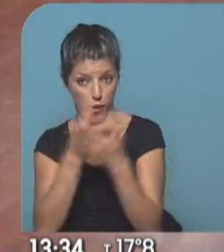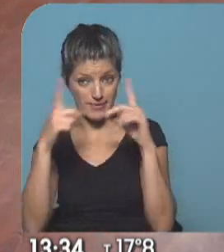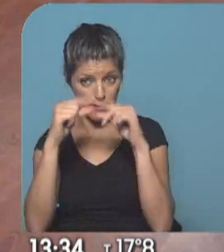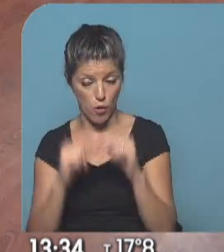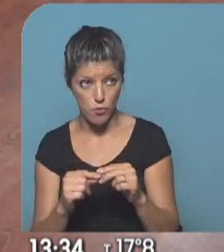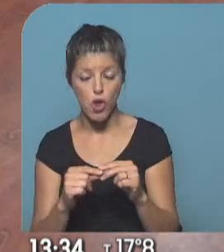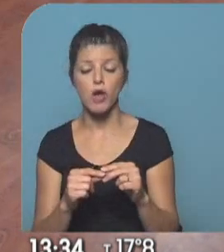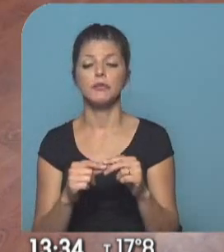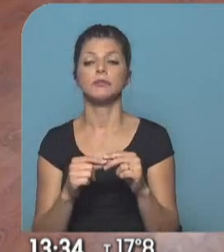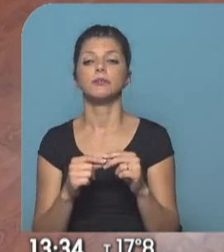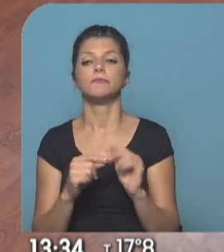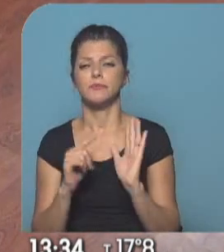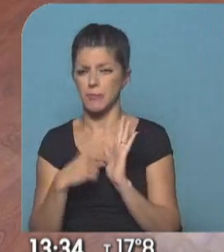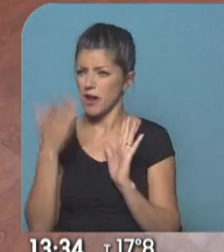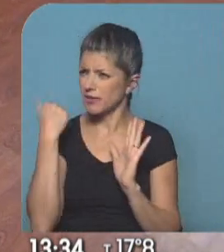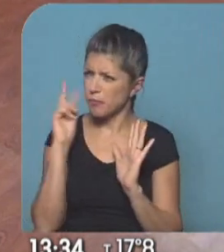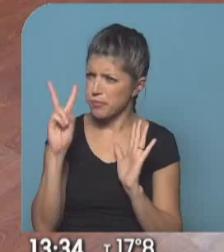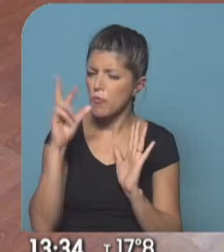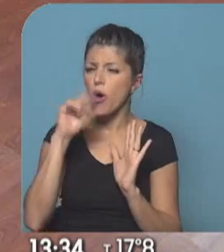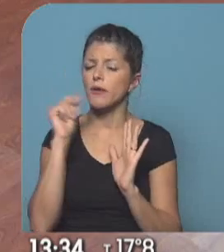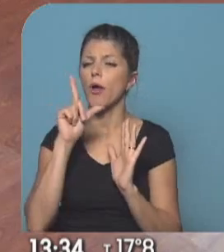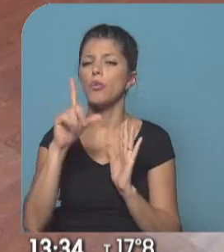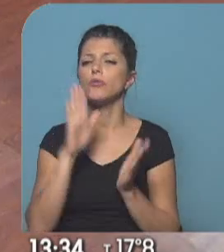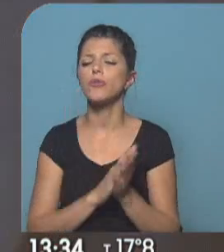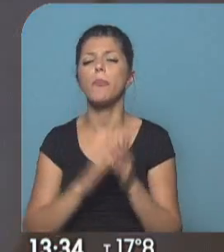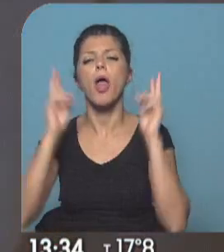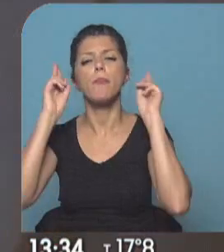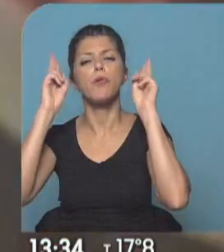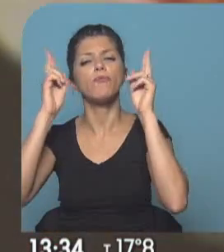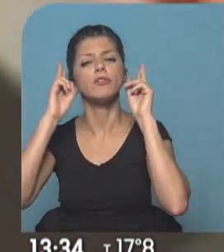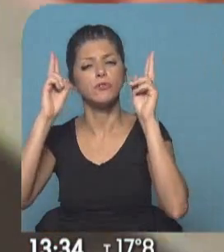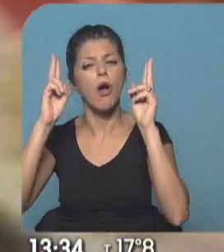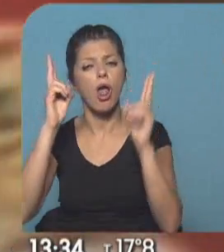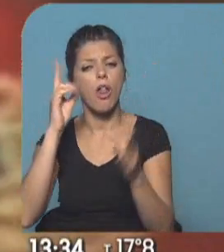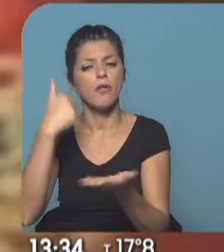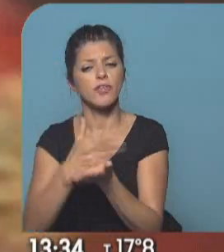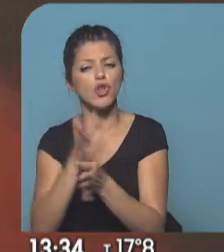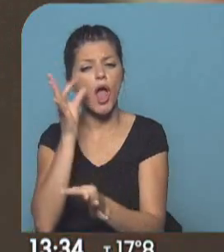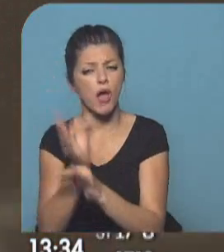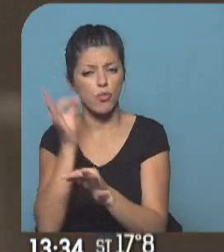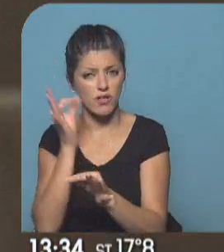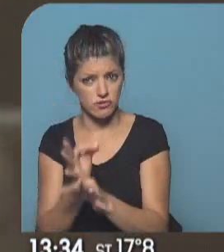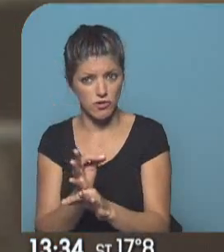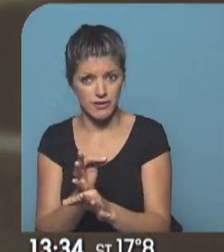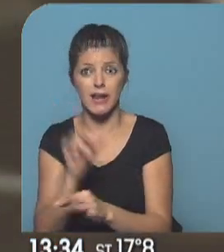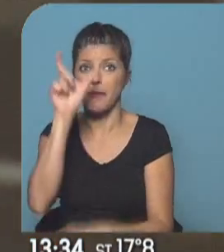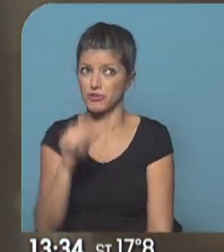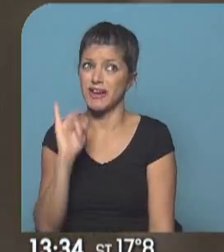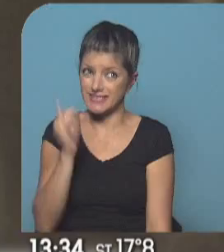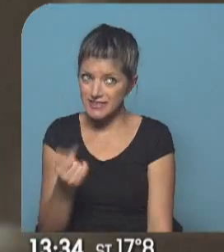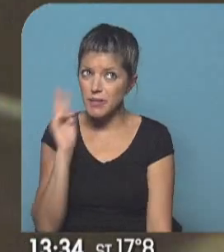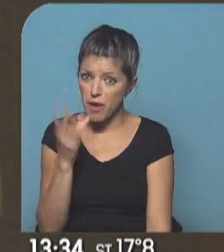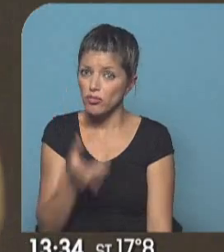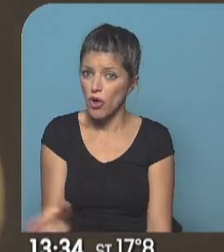y veíamos, Raúl, en el informe lo que tiene que ver con los maestros y con la cuestión de la educación, que es aquello que sí la gente ve todos los días en su